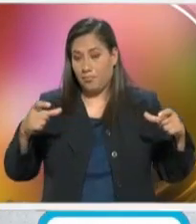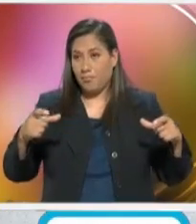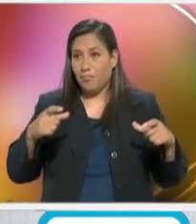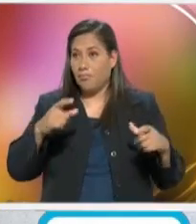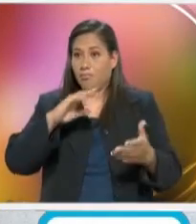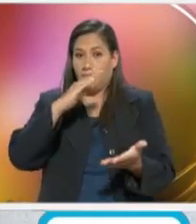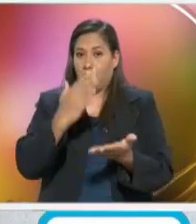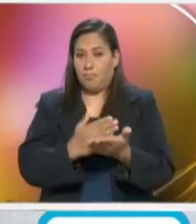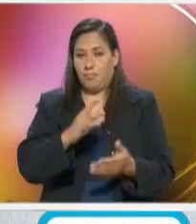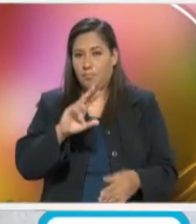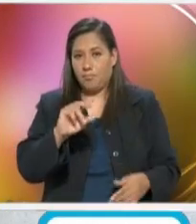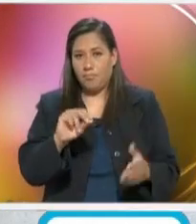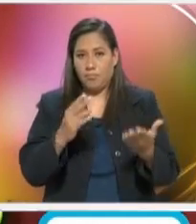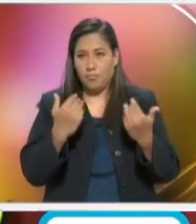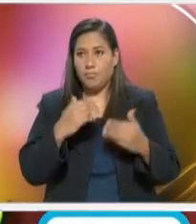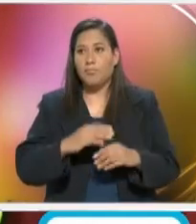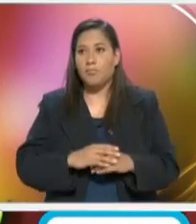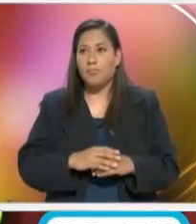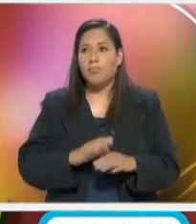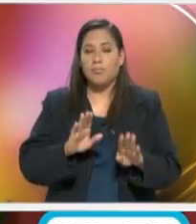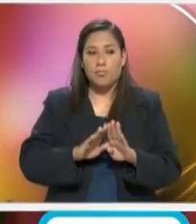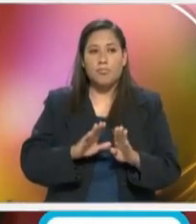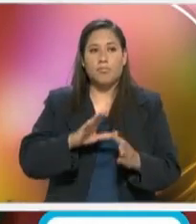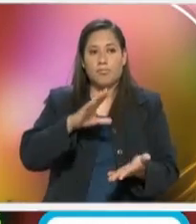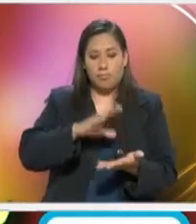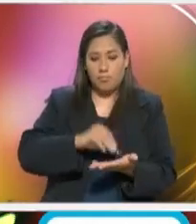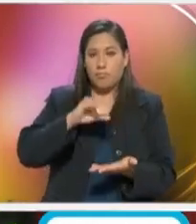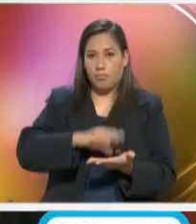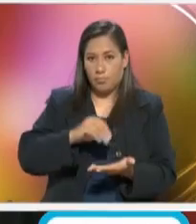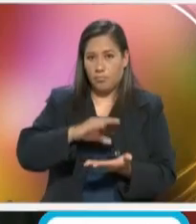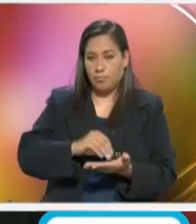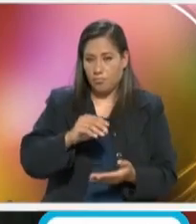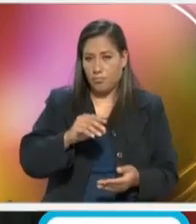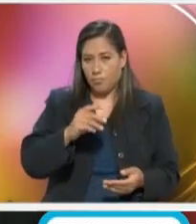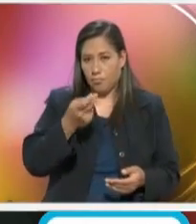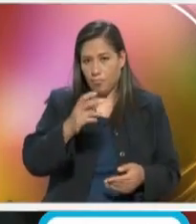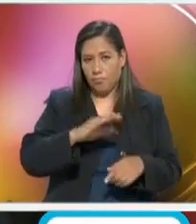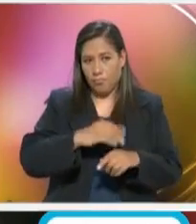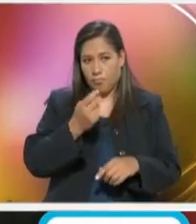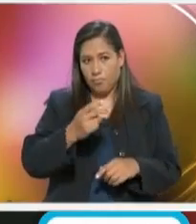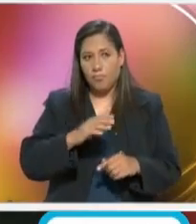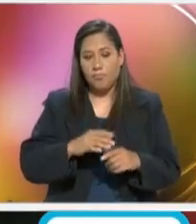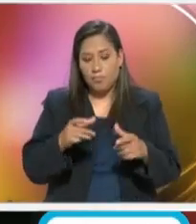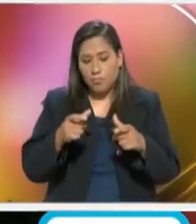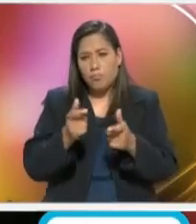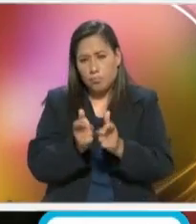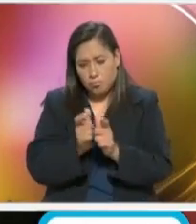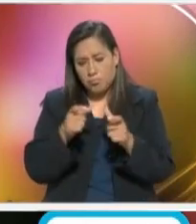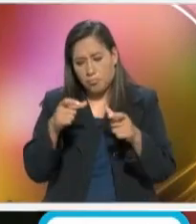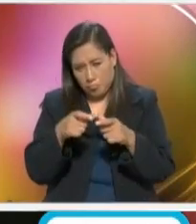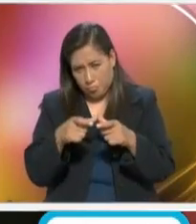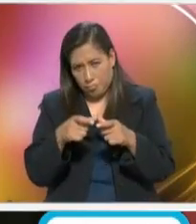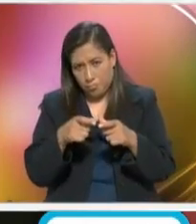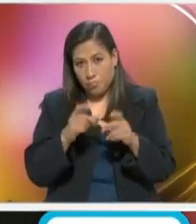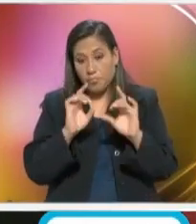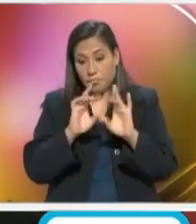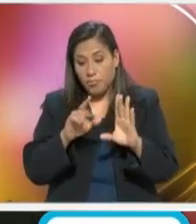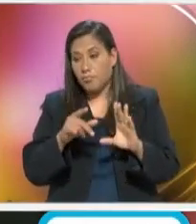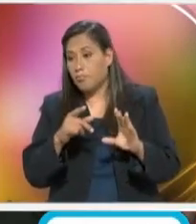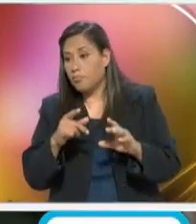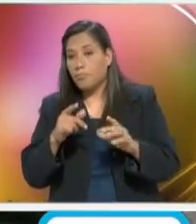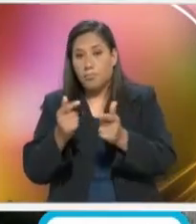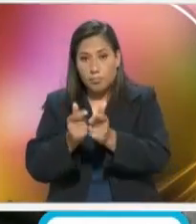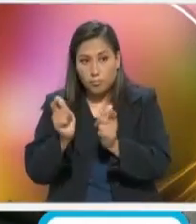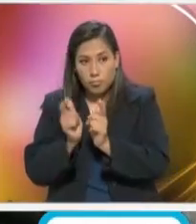no se detiene. Justamente porque es un modelo replicable. Muy bien. Entonces, empezamos con unas comunidades pequeñas, de Sí. repente se empiezan a organizar